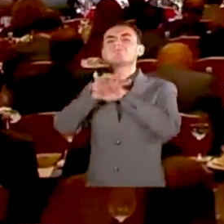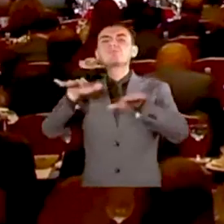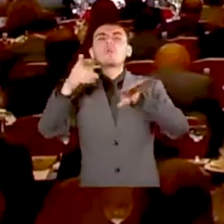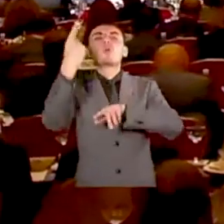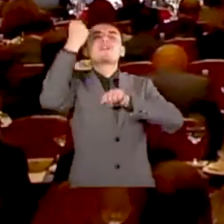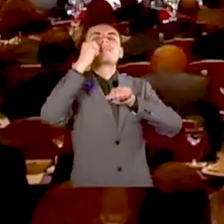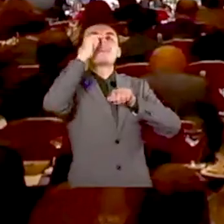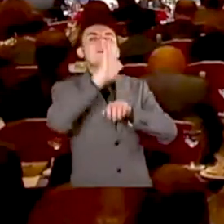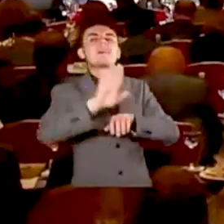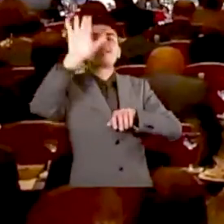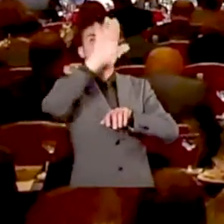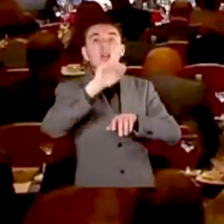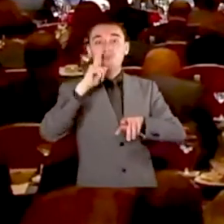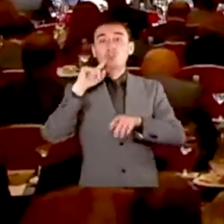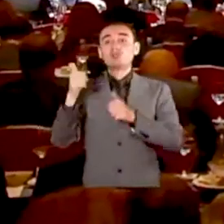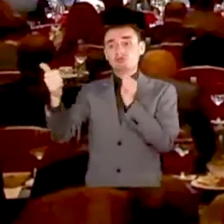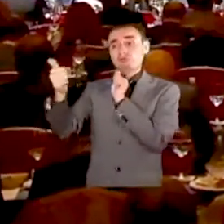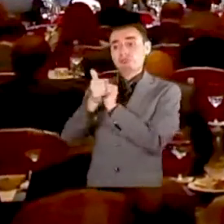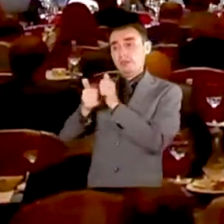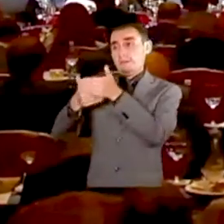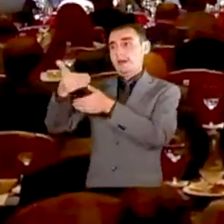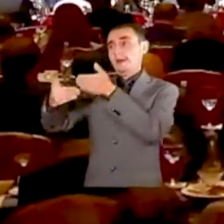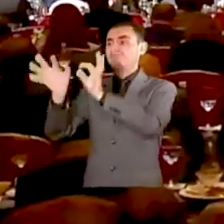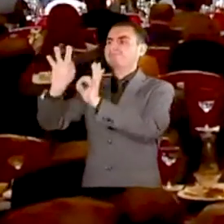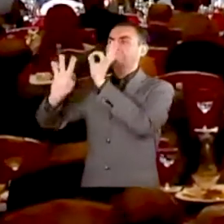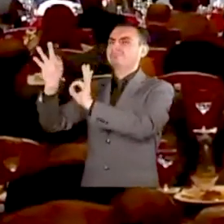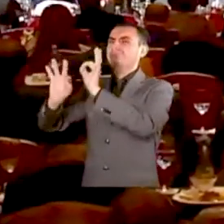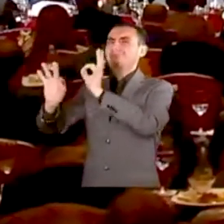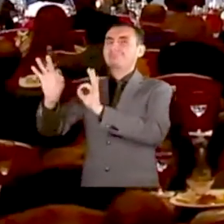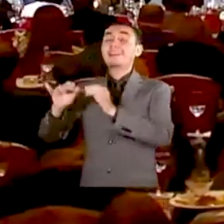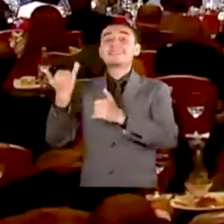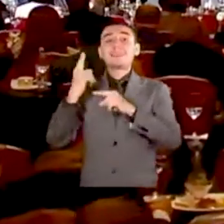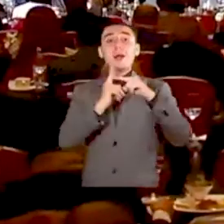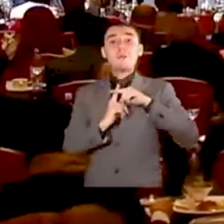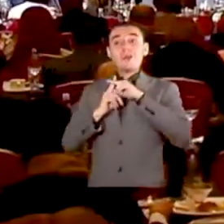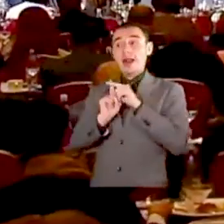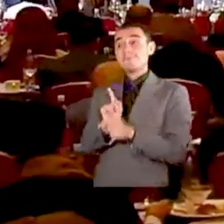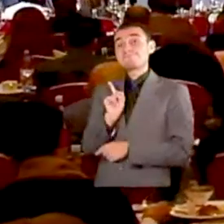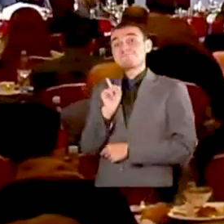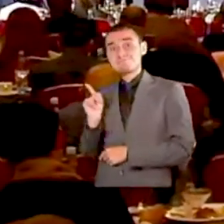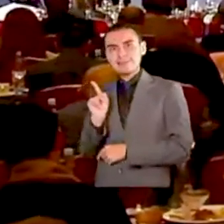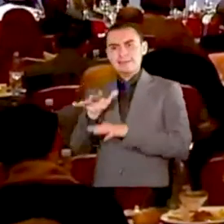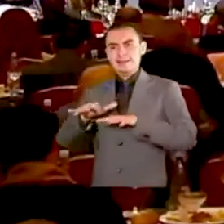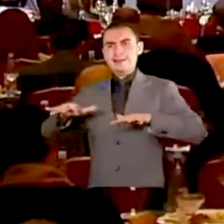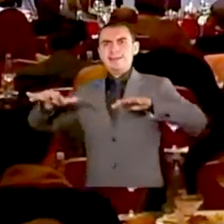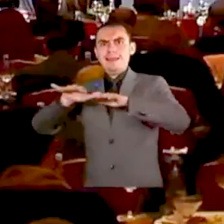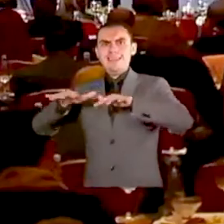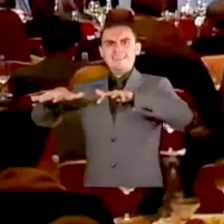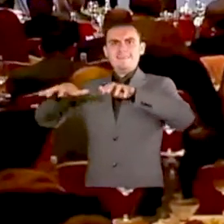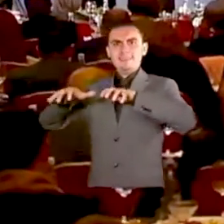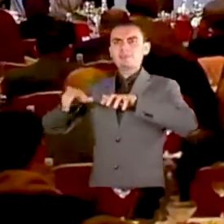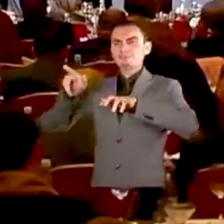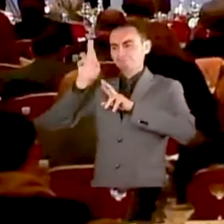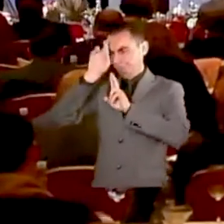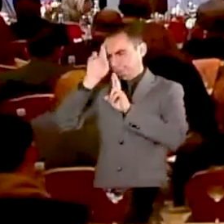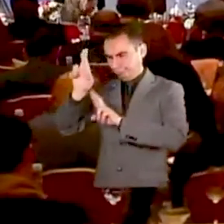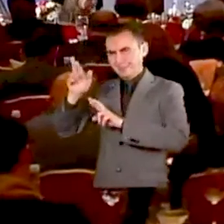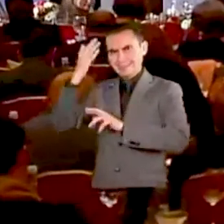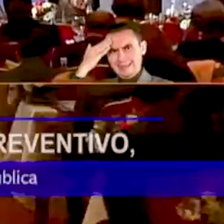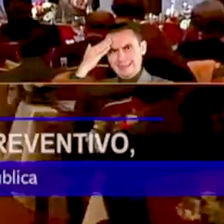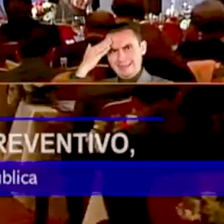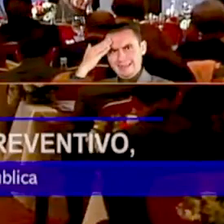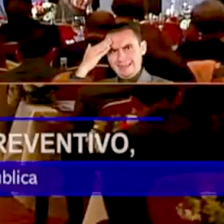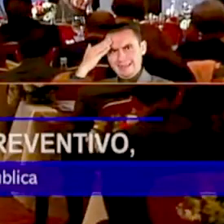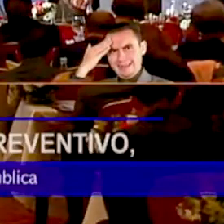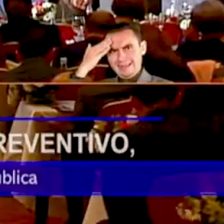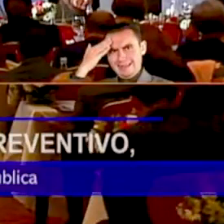nacional en la cual estuvimos apoyando y trabajando, y la Procuraduría tuvo en ese escenario, en ese evento, un reconocimiento especial